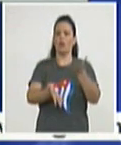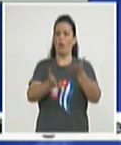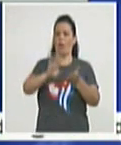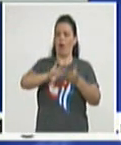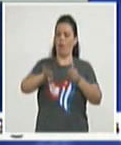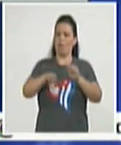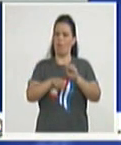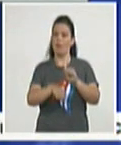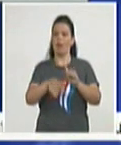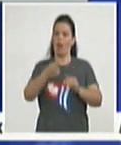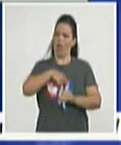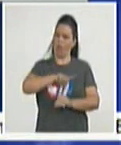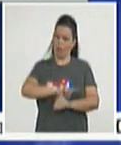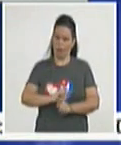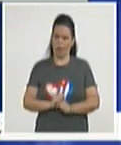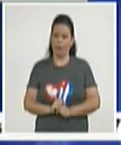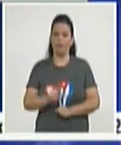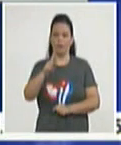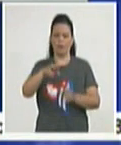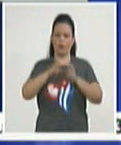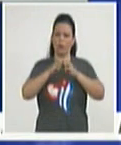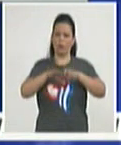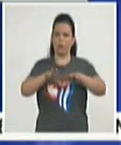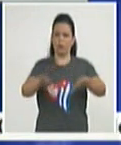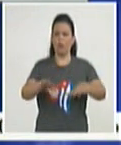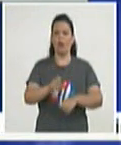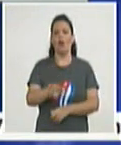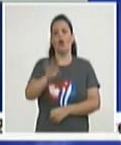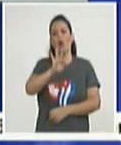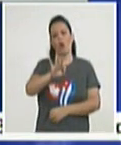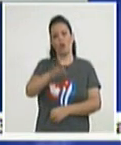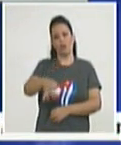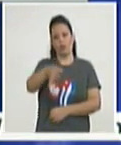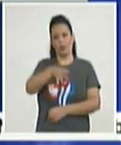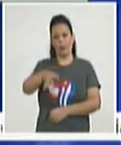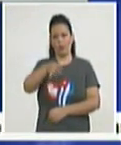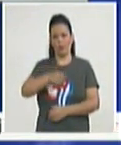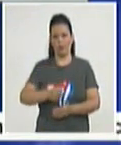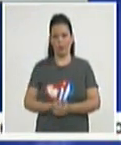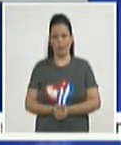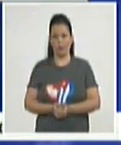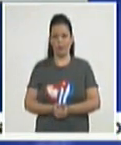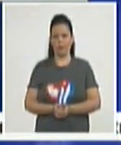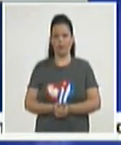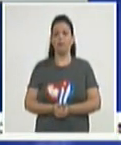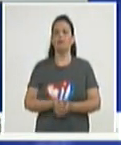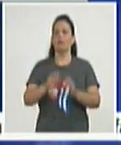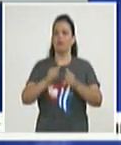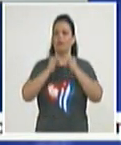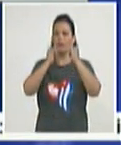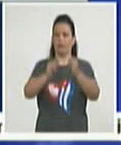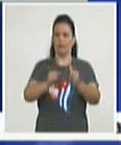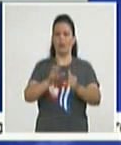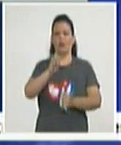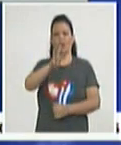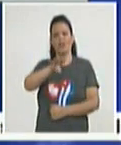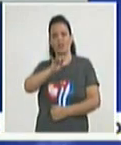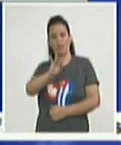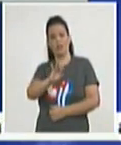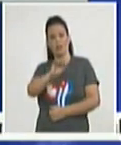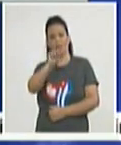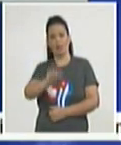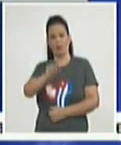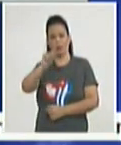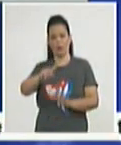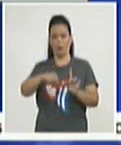la jornada anterior y con una transmisión en sus 8 municipios. Cienfuegos hoy reporta 37 casos, al